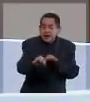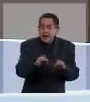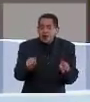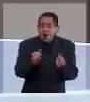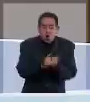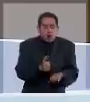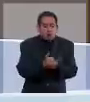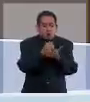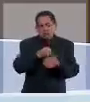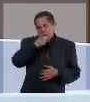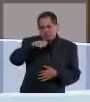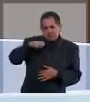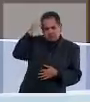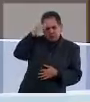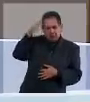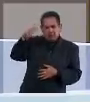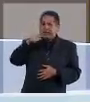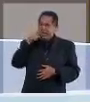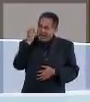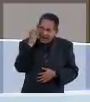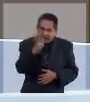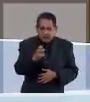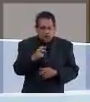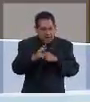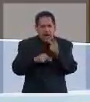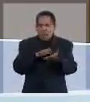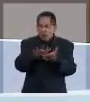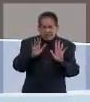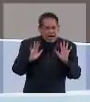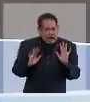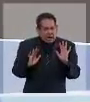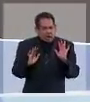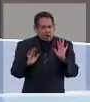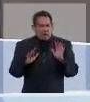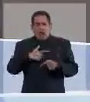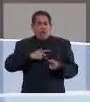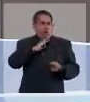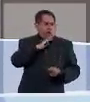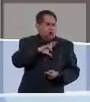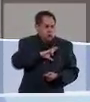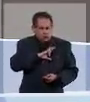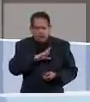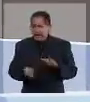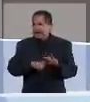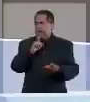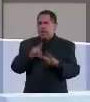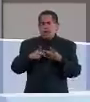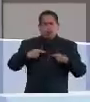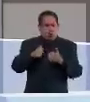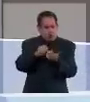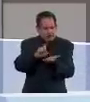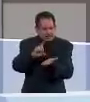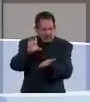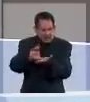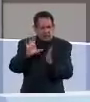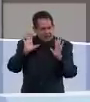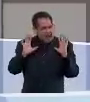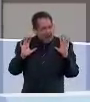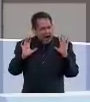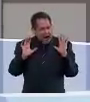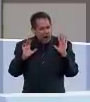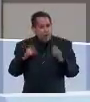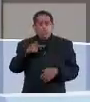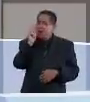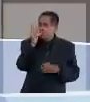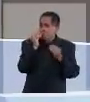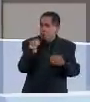generado lo que hoy México es, hay que apoyarlos. A la madre soltera, a la gente que tiene una discapacidad, pero no a todos. Hay mucha gente